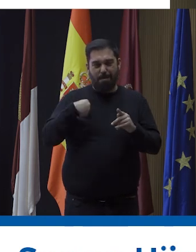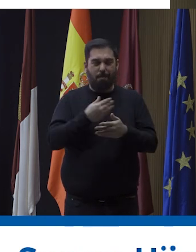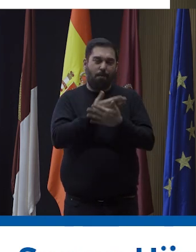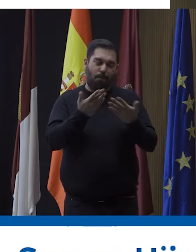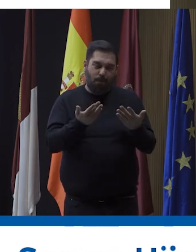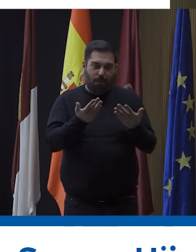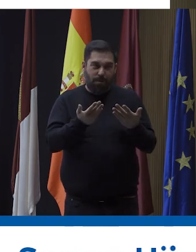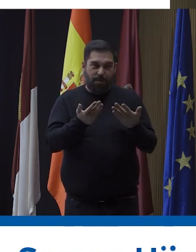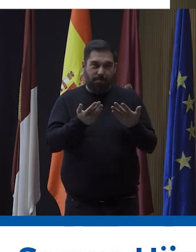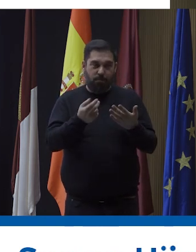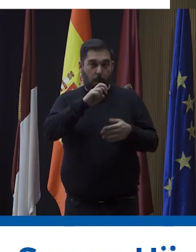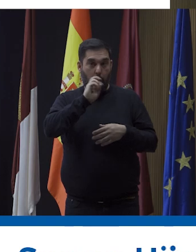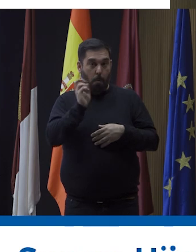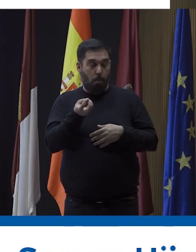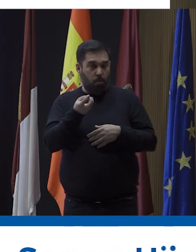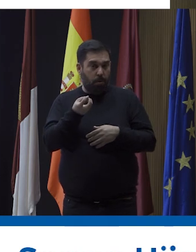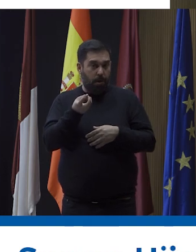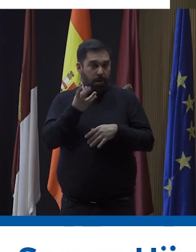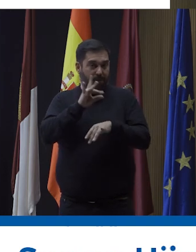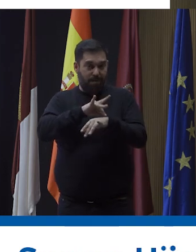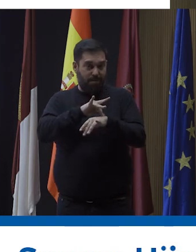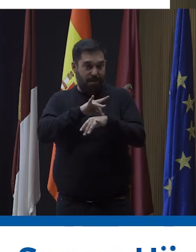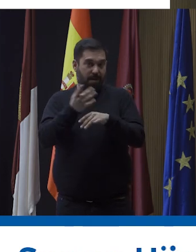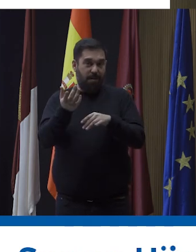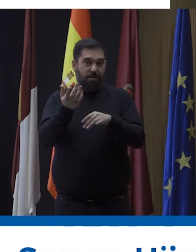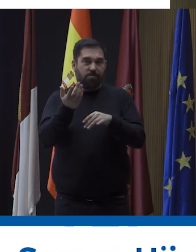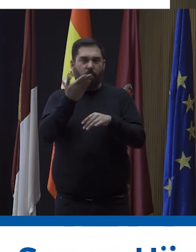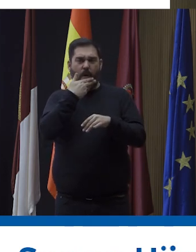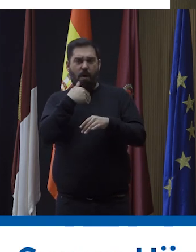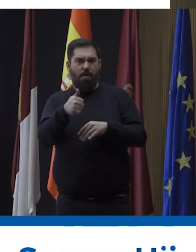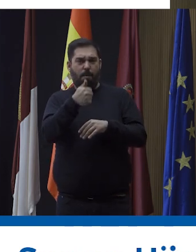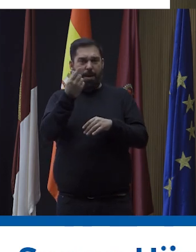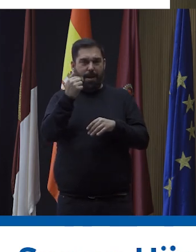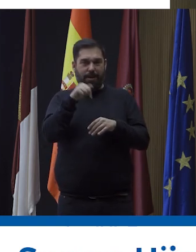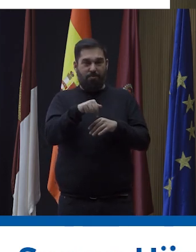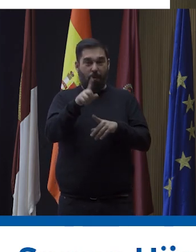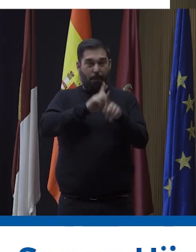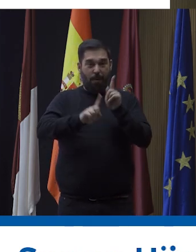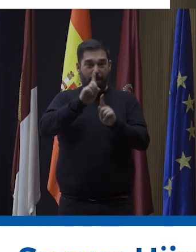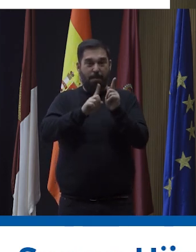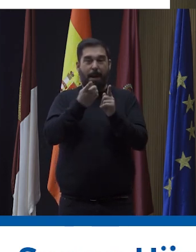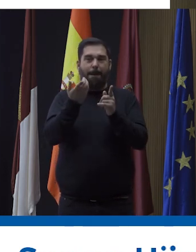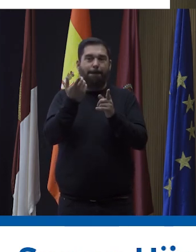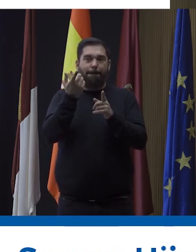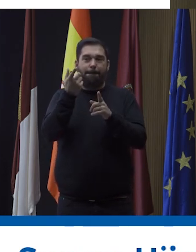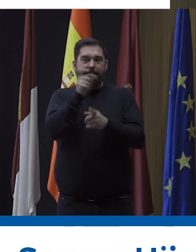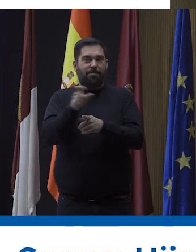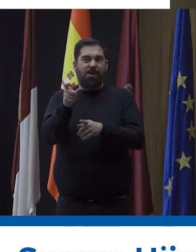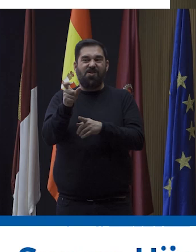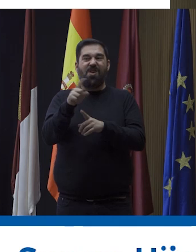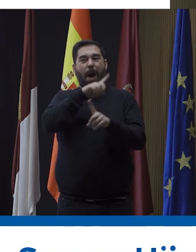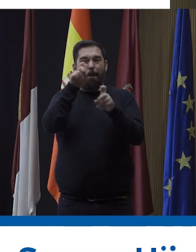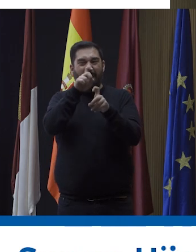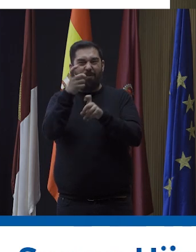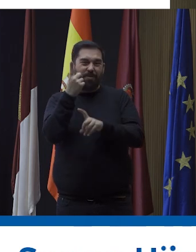están mucho más, son mucho más conocidos, ¿vale? Que estos suelen ser problemas que la gente no consulta o porque